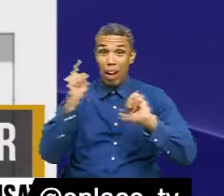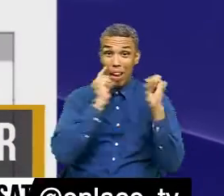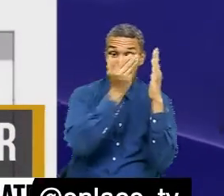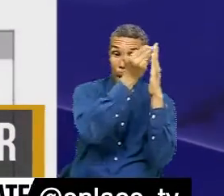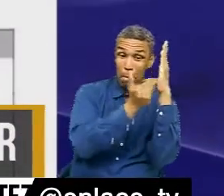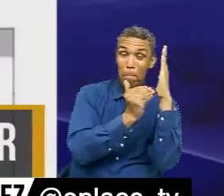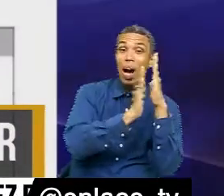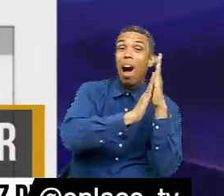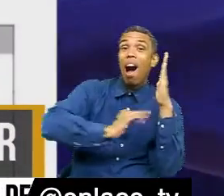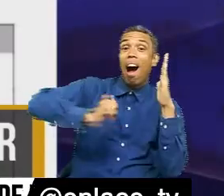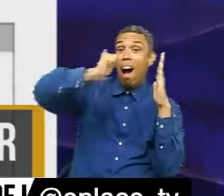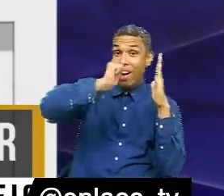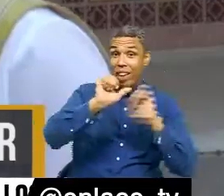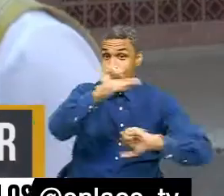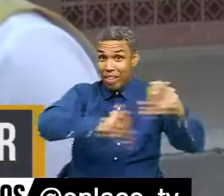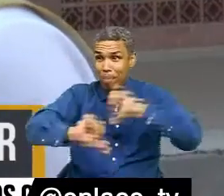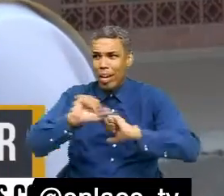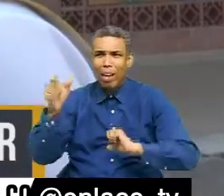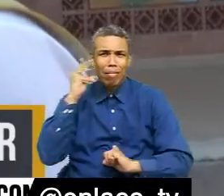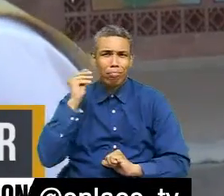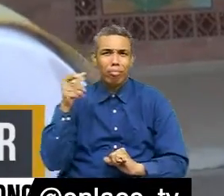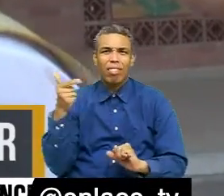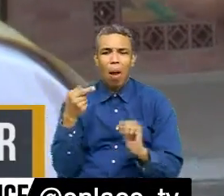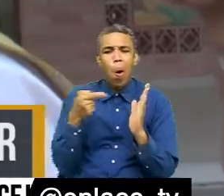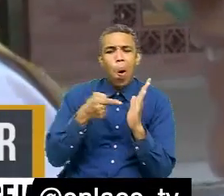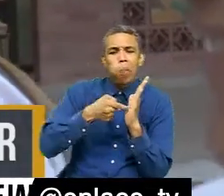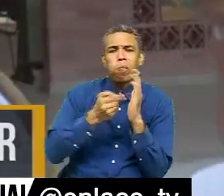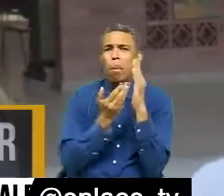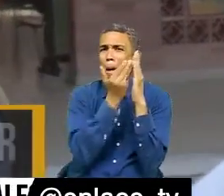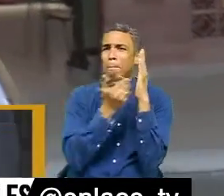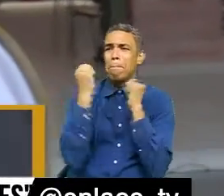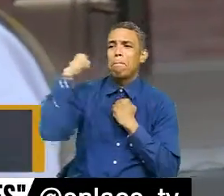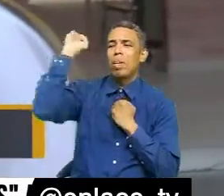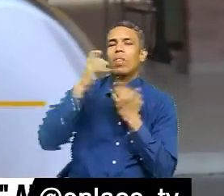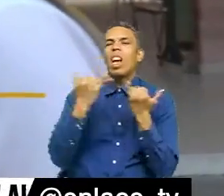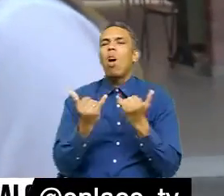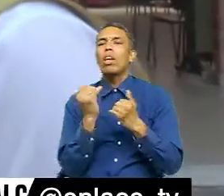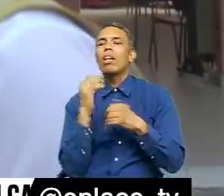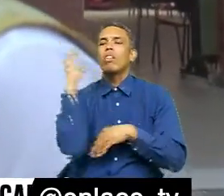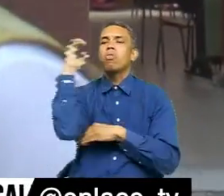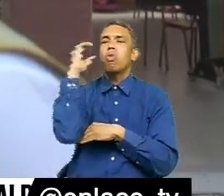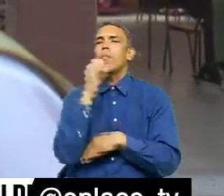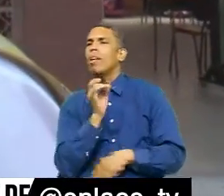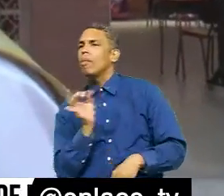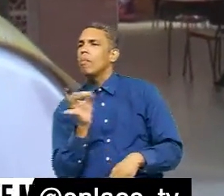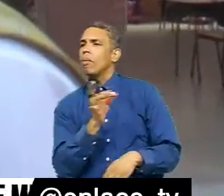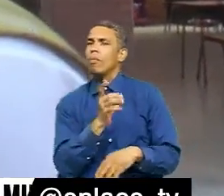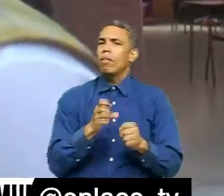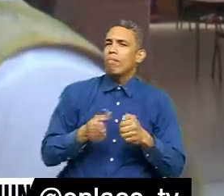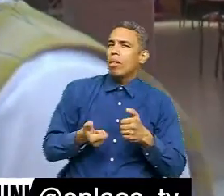resultado. Ana María está a la espera ahora del resultado a nivel Colombia para saber qué puesto logró ocupar en estas